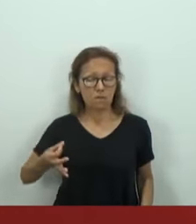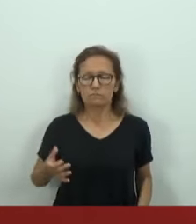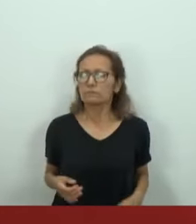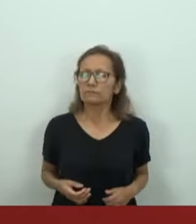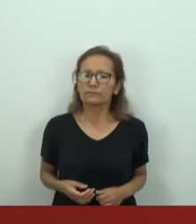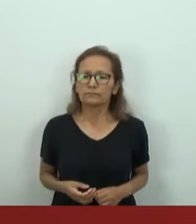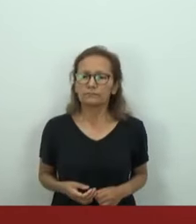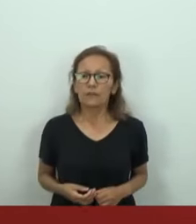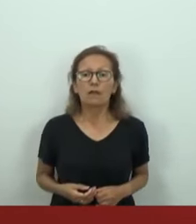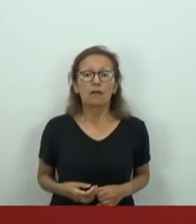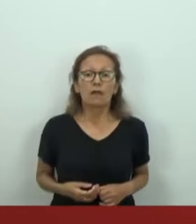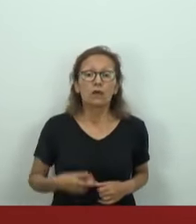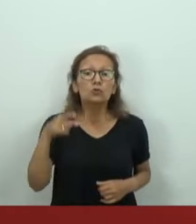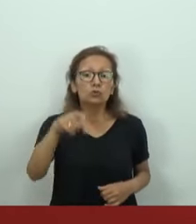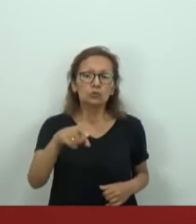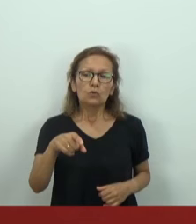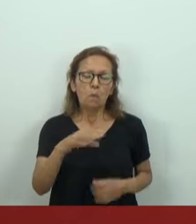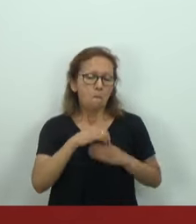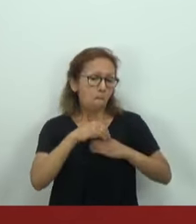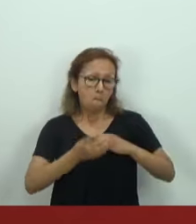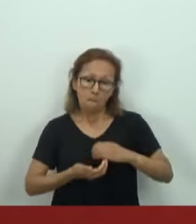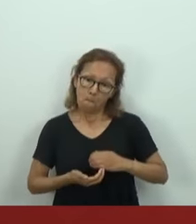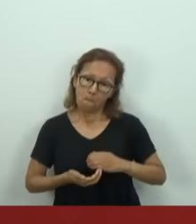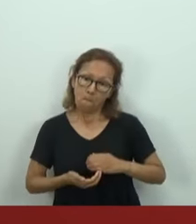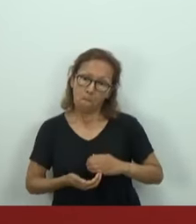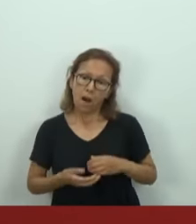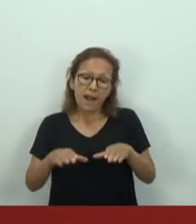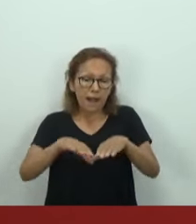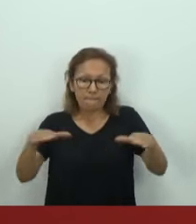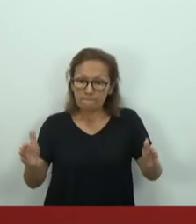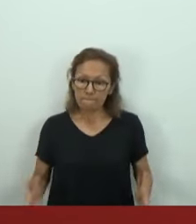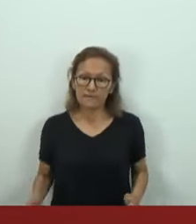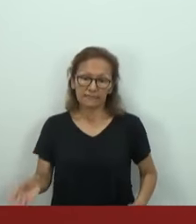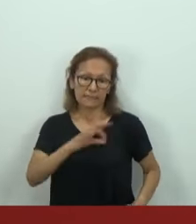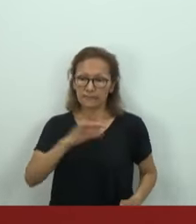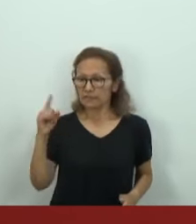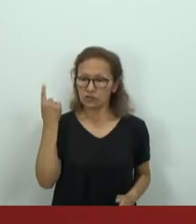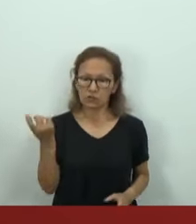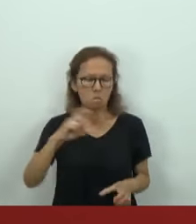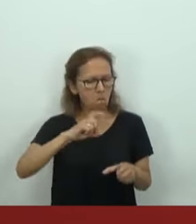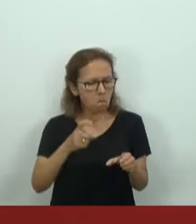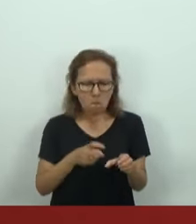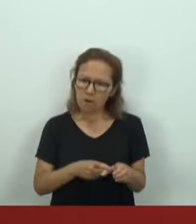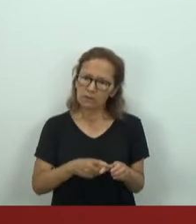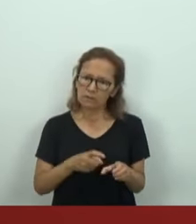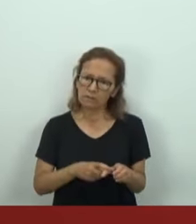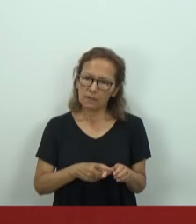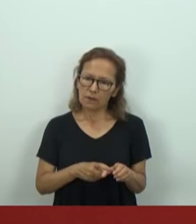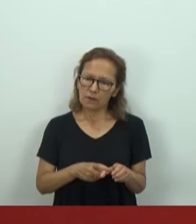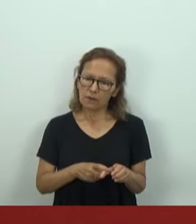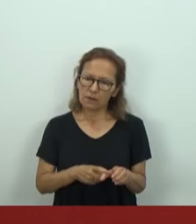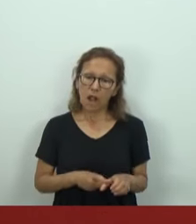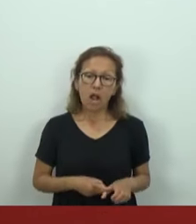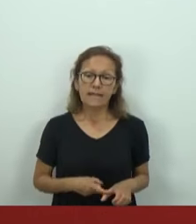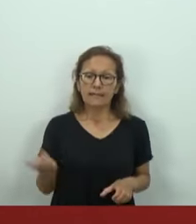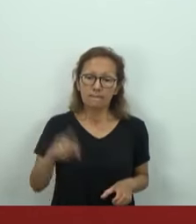Porque tú participas del pan y de la mesa del Señor y del cuerpo del Señor y del